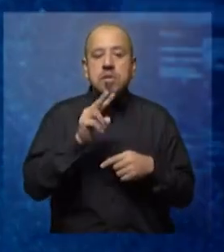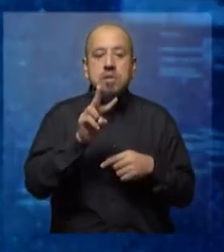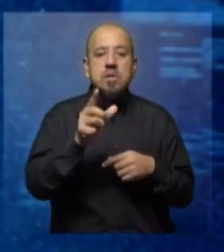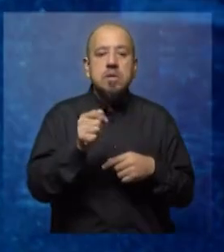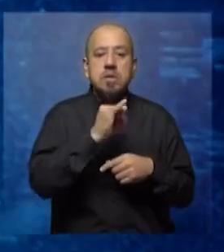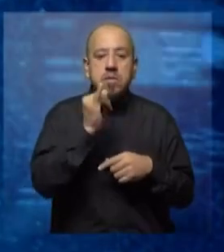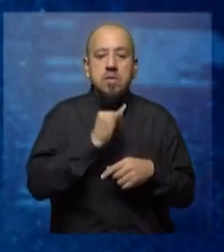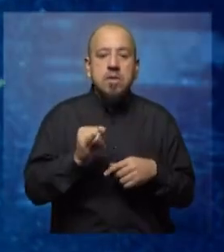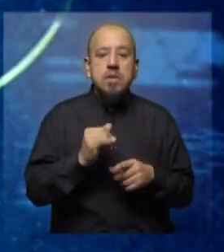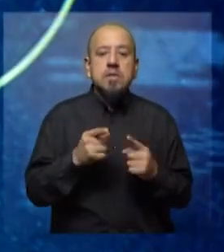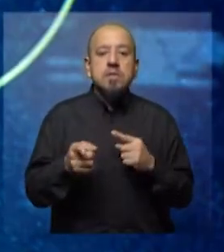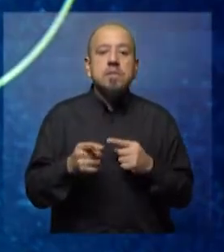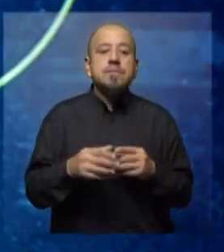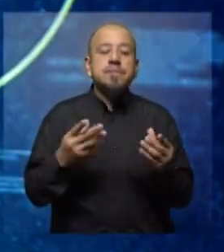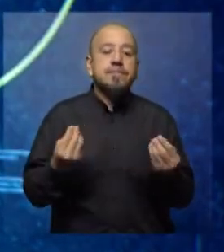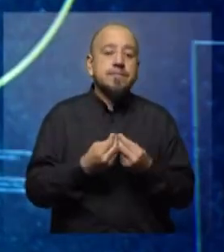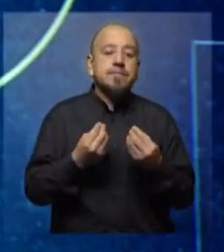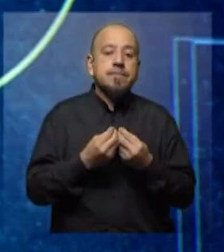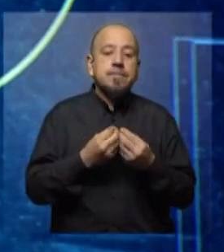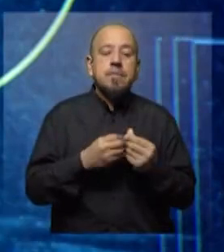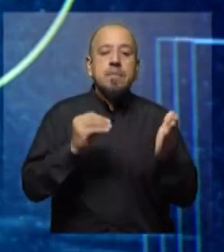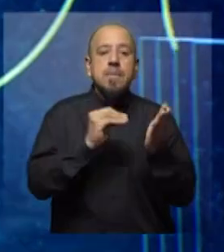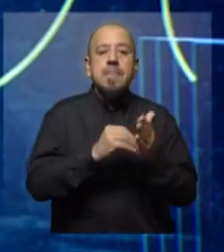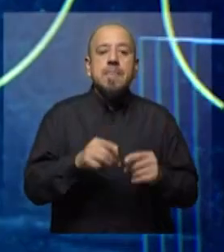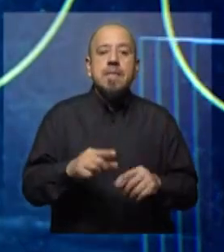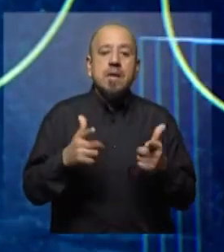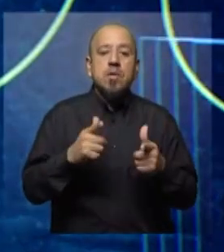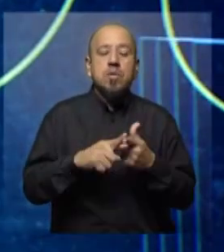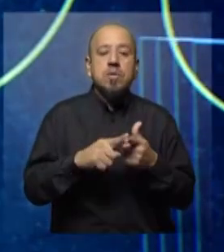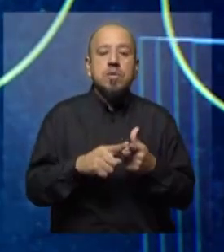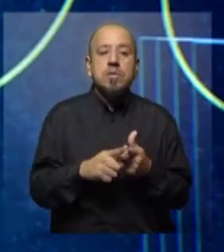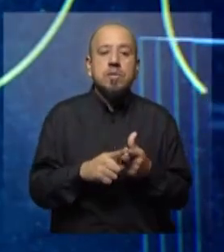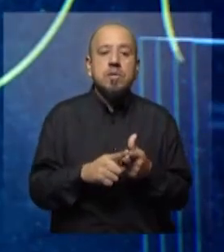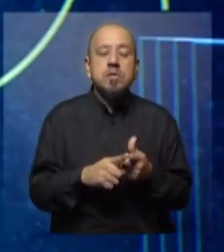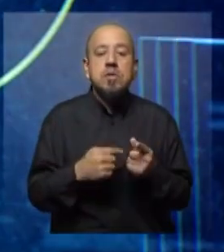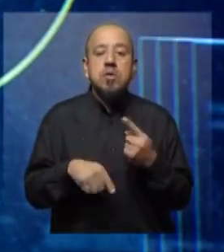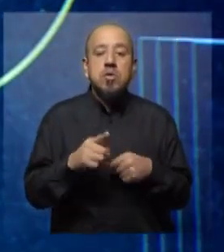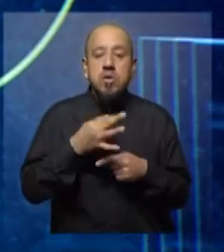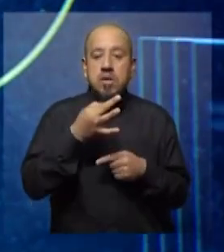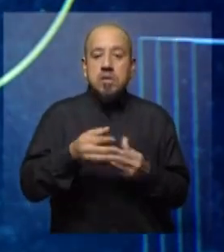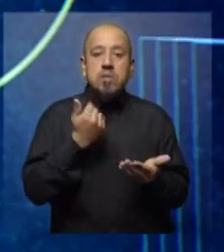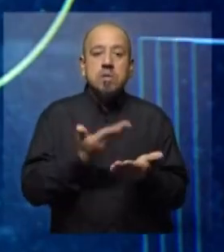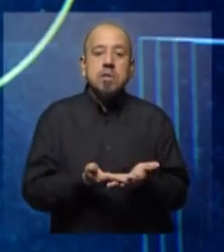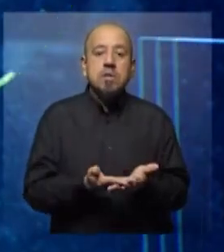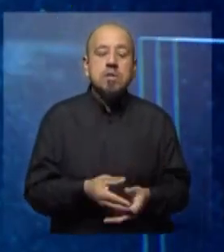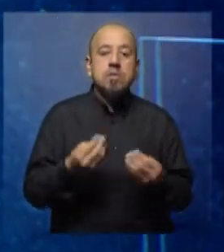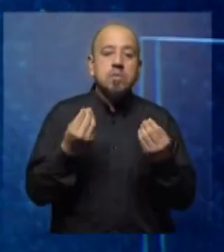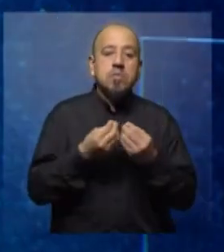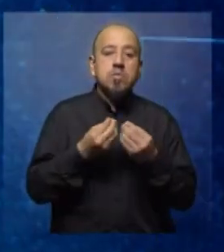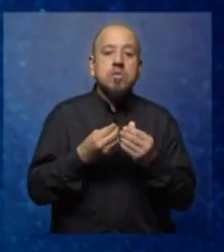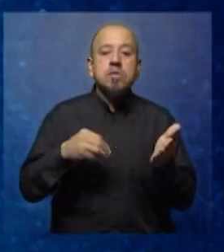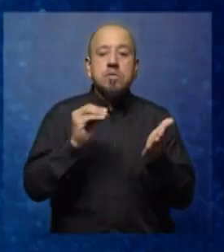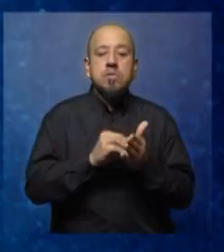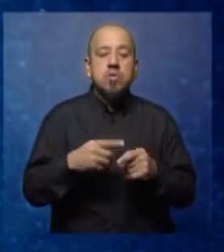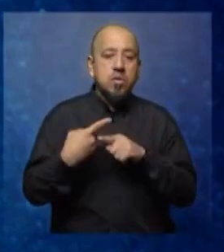tratemos de ver que muchas veces él no dice que no existan las oposiciones en lo que plantea es muchas veces cuando